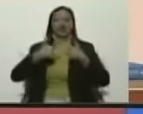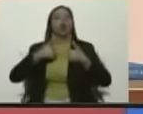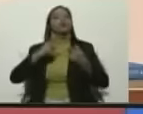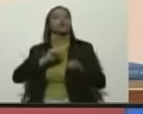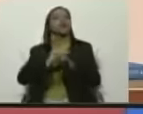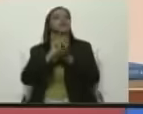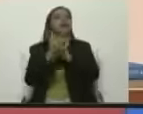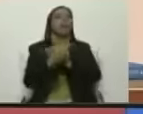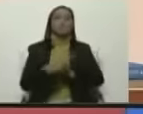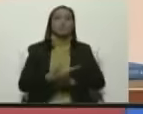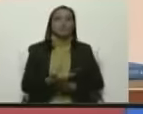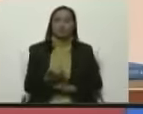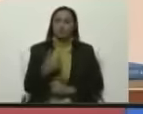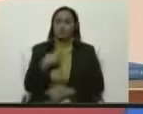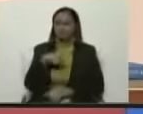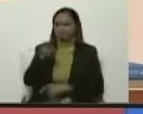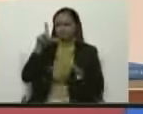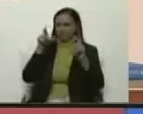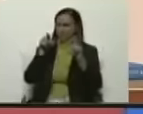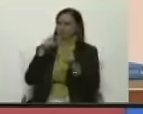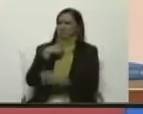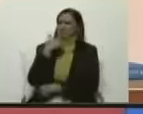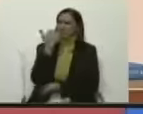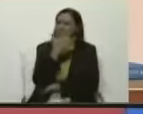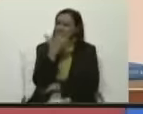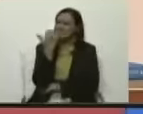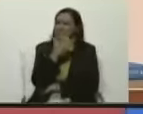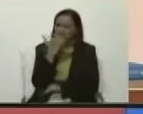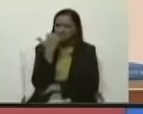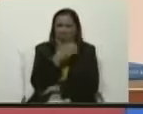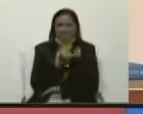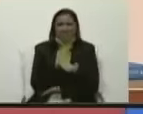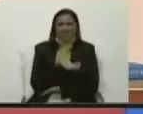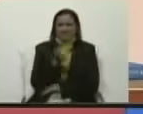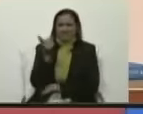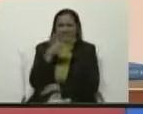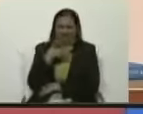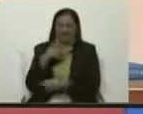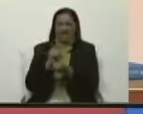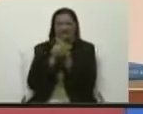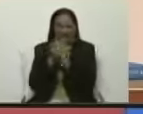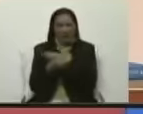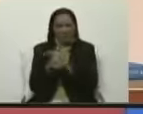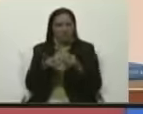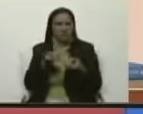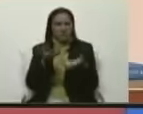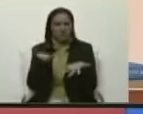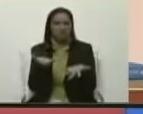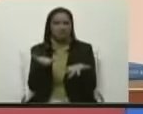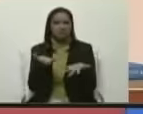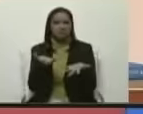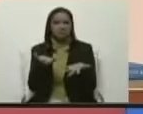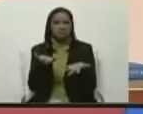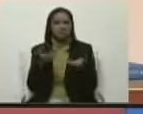¿Verdad que causa risa? Creer que ahí puede haber algún cambio. Y además le ponen, ¿cómo se llama?